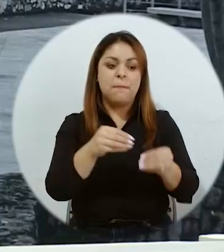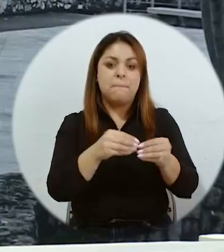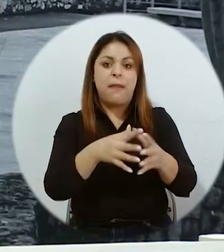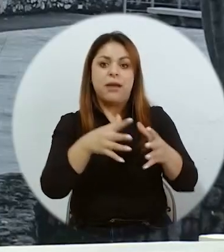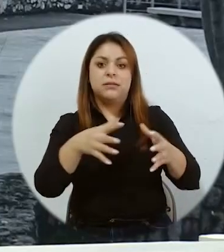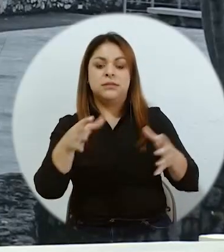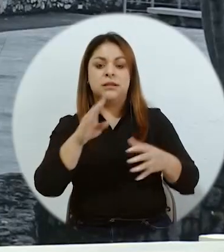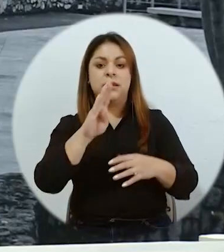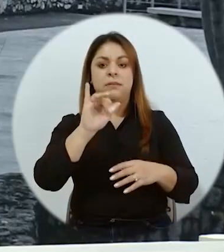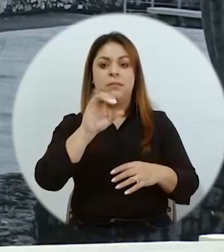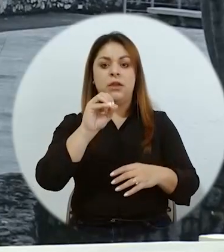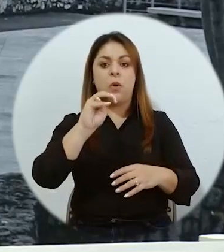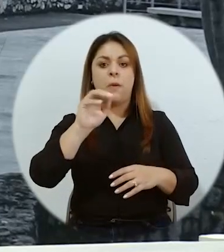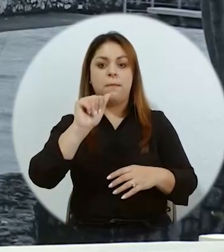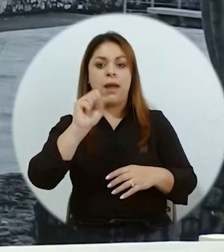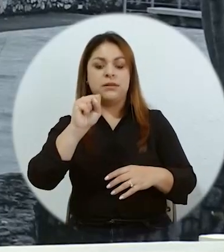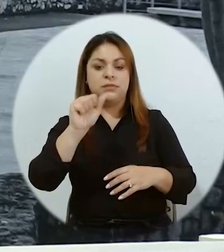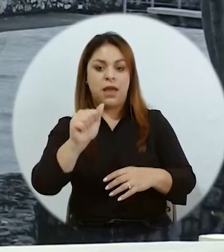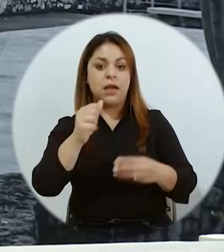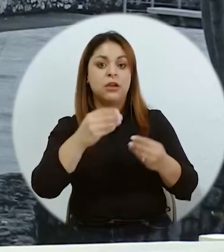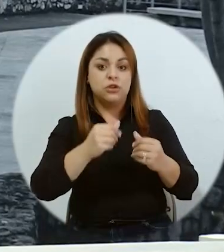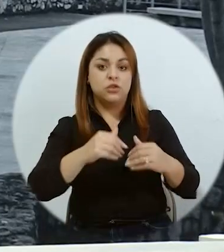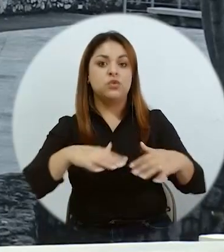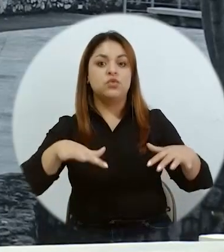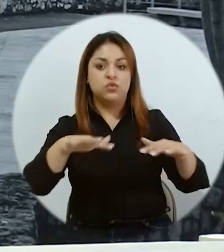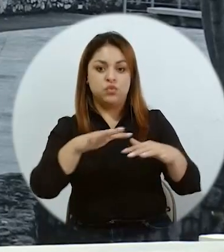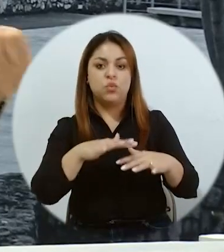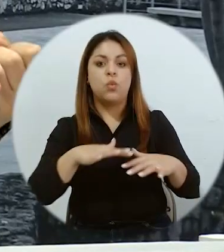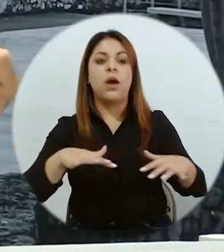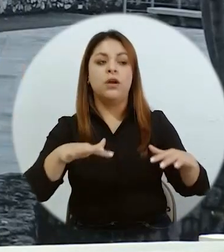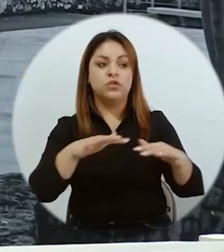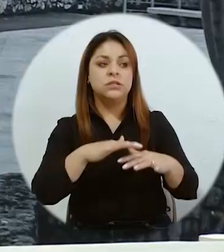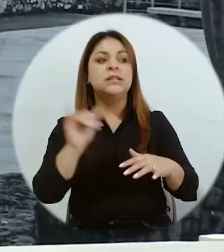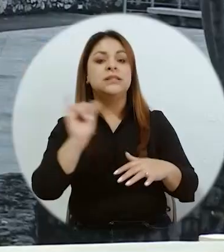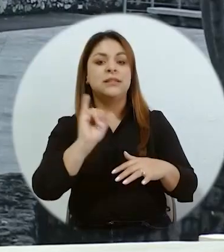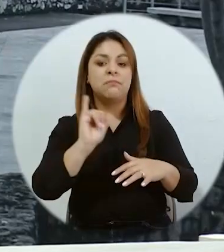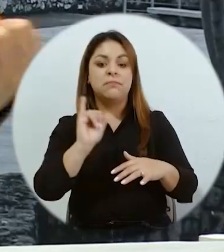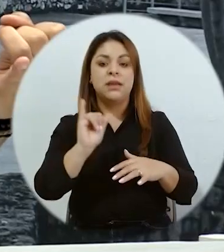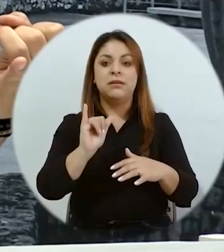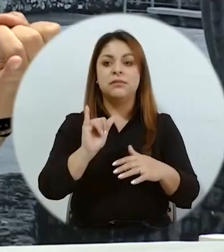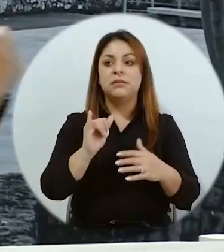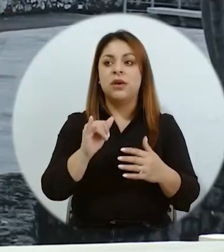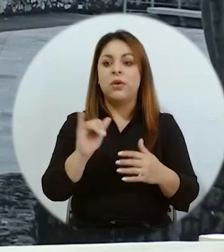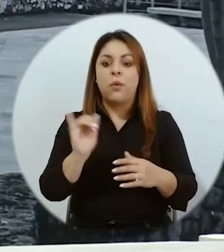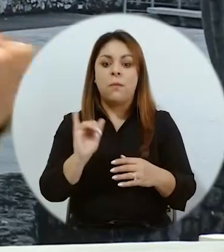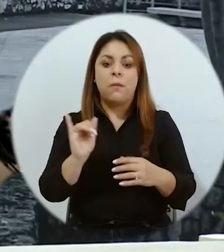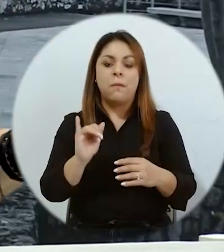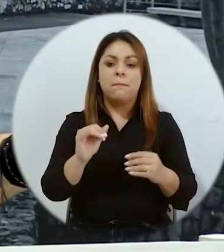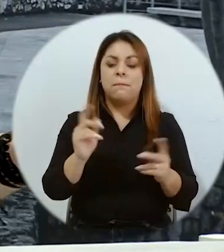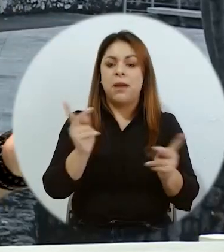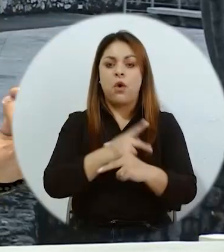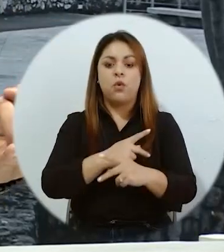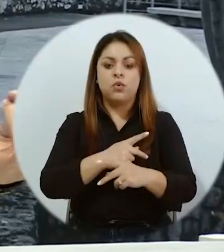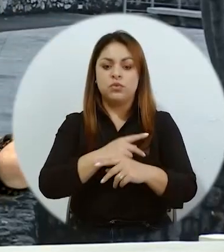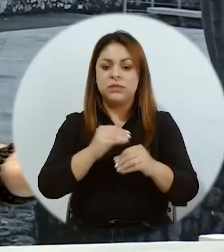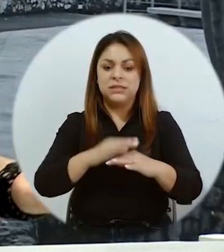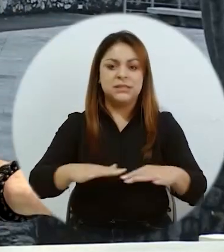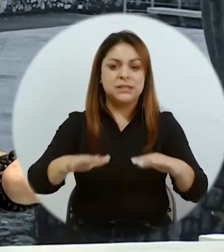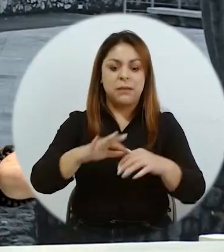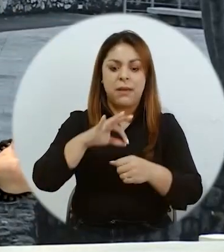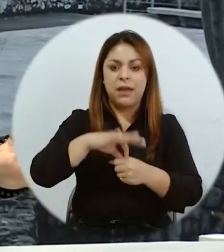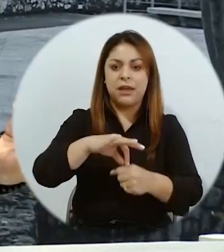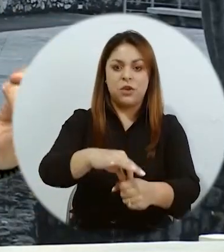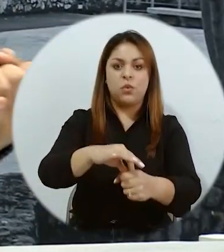presencia de biomasa en los suelos. Nada más triste y más pobre que un terreno agrícola completamente sin